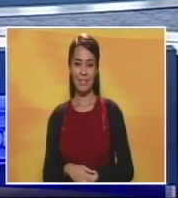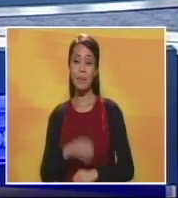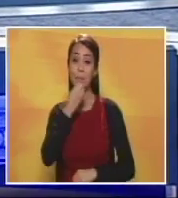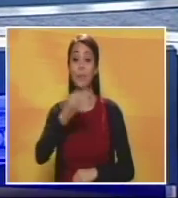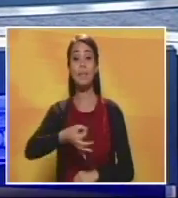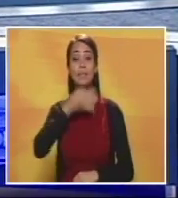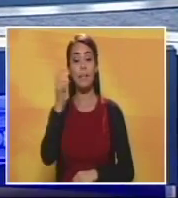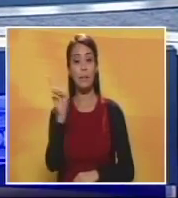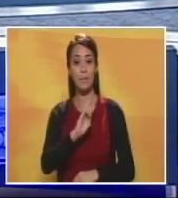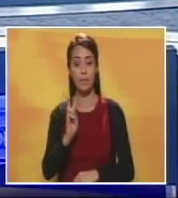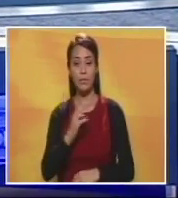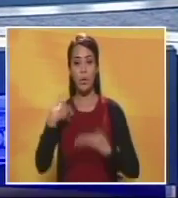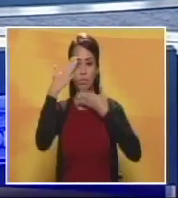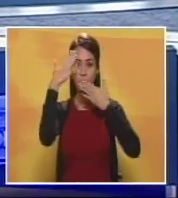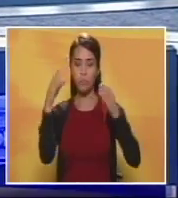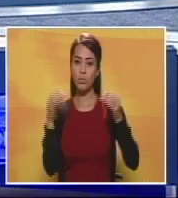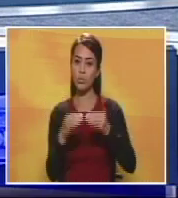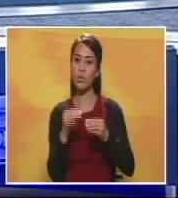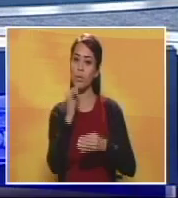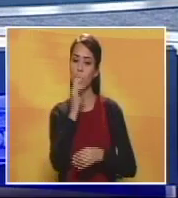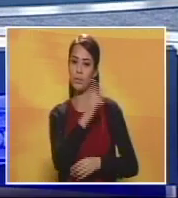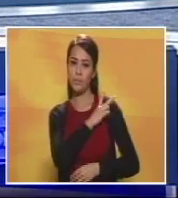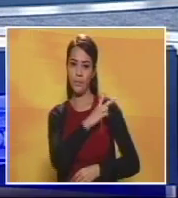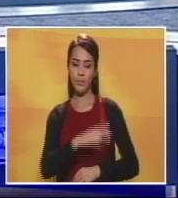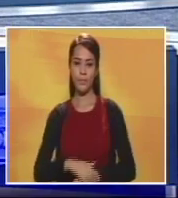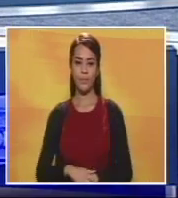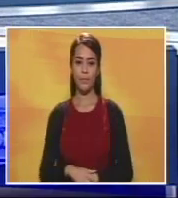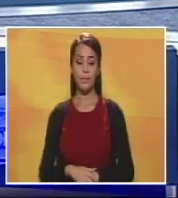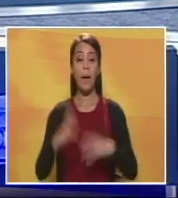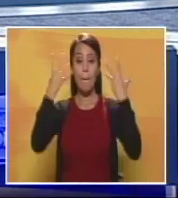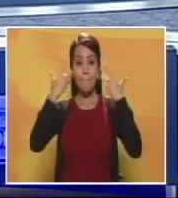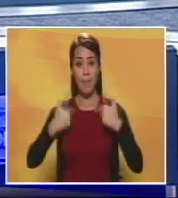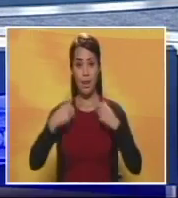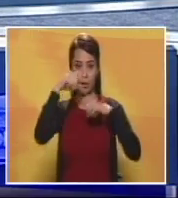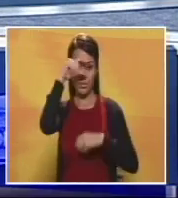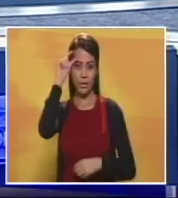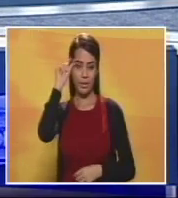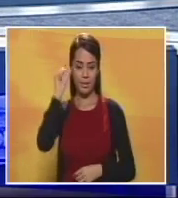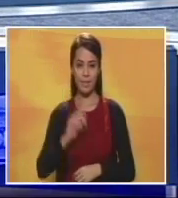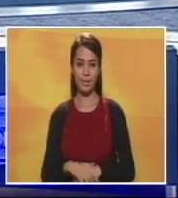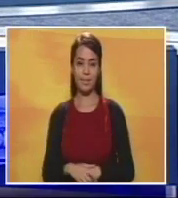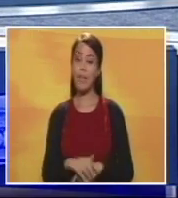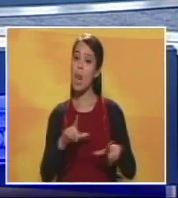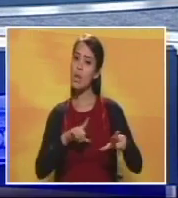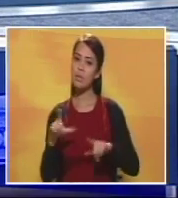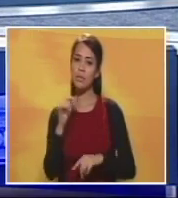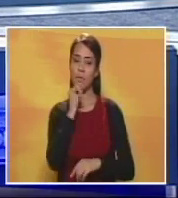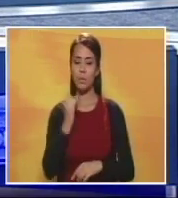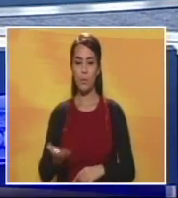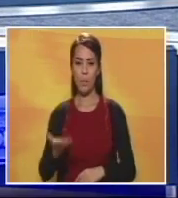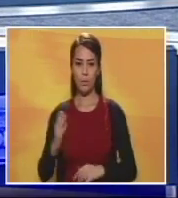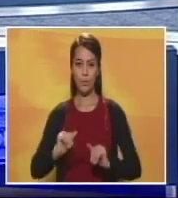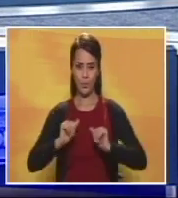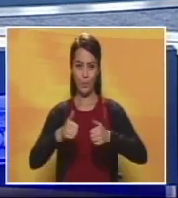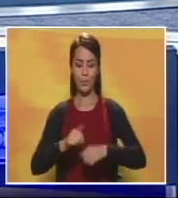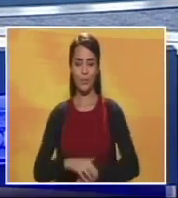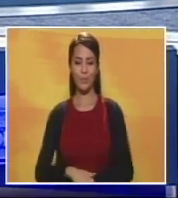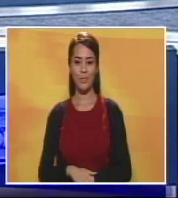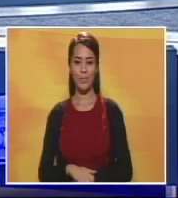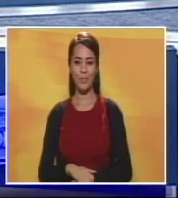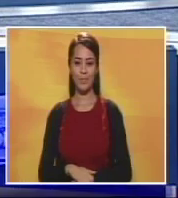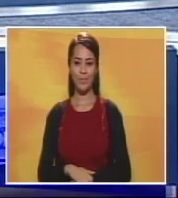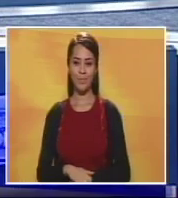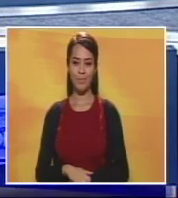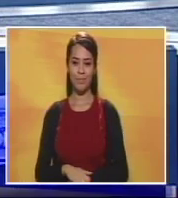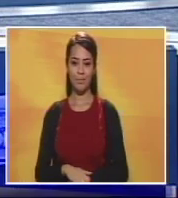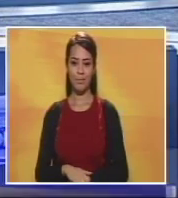Muy buenas tardes, Venezuela. Les saludamos en nombre del equipo de Noticiero Venevisión, Milagro Zambrano y esta servidora Endrina Yepes. Comenzamos a revisar las informaciones